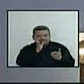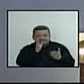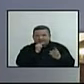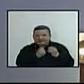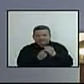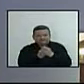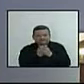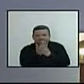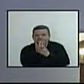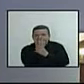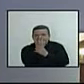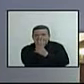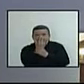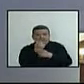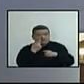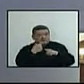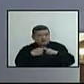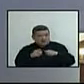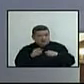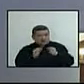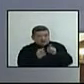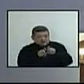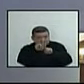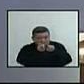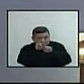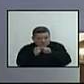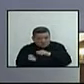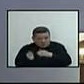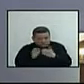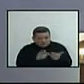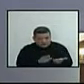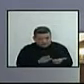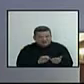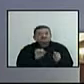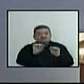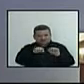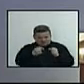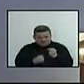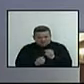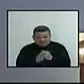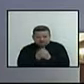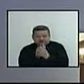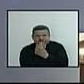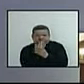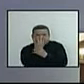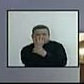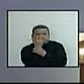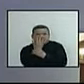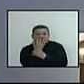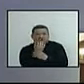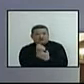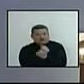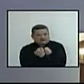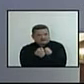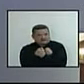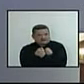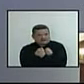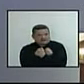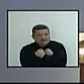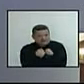infecundo, pero si muere, da mucho fruto. El que se ama a sí mismo se